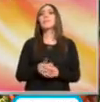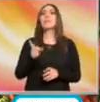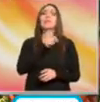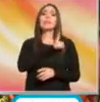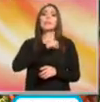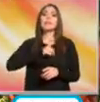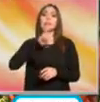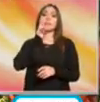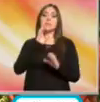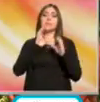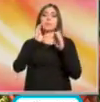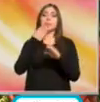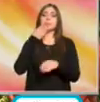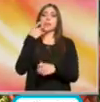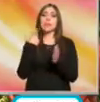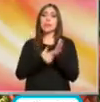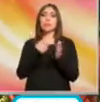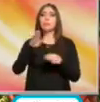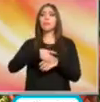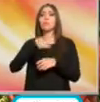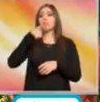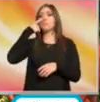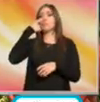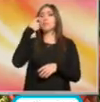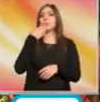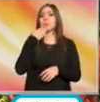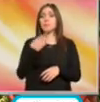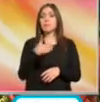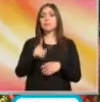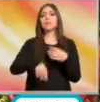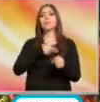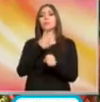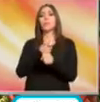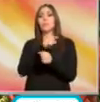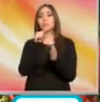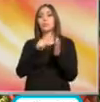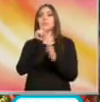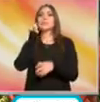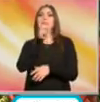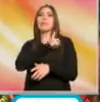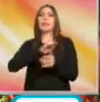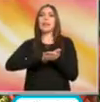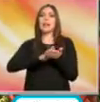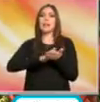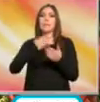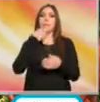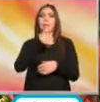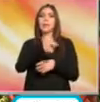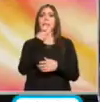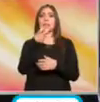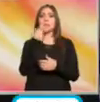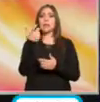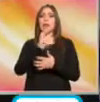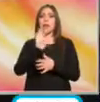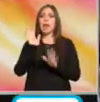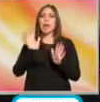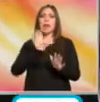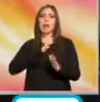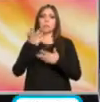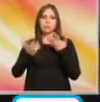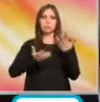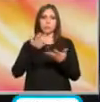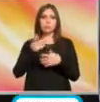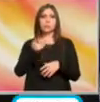cuidar muy bien del camarón. En primer lugar, que huela bien y en segundo lugar, lavarlo. El camarón pacotilla ya está cocido. Ahora, del otro lado, Humberto, si me bien. haces